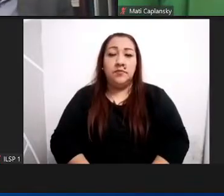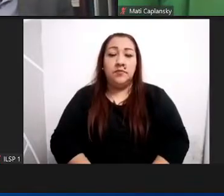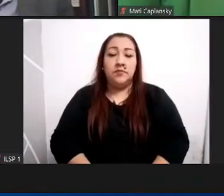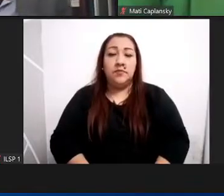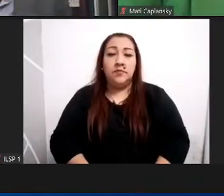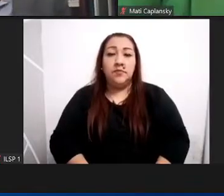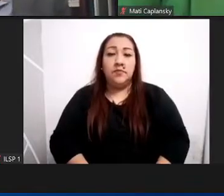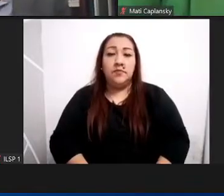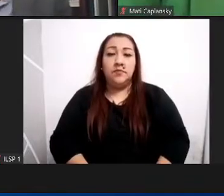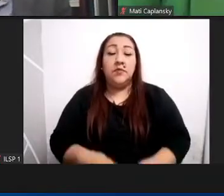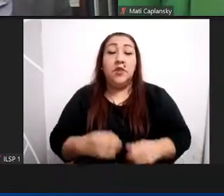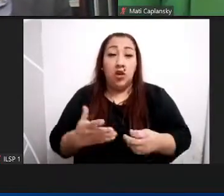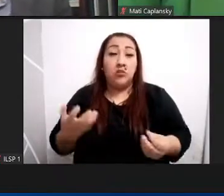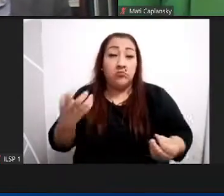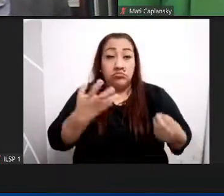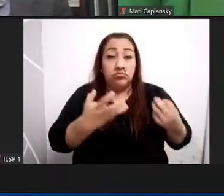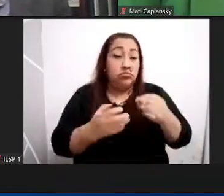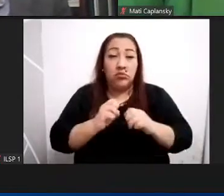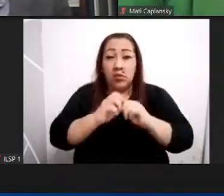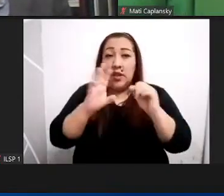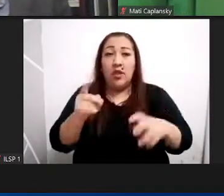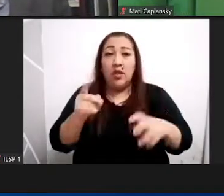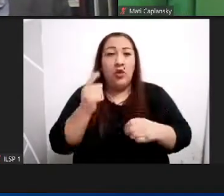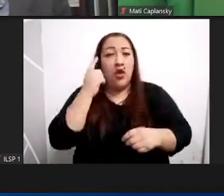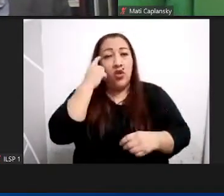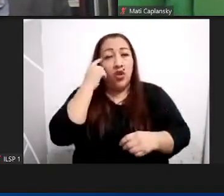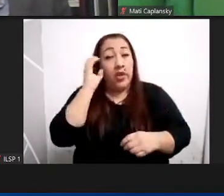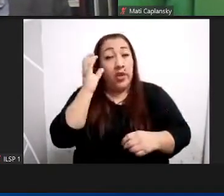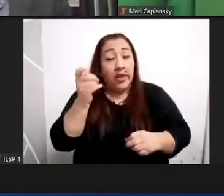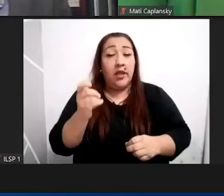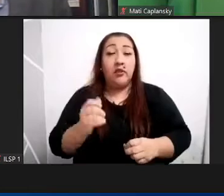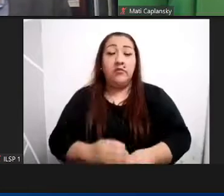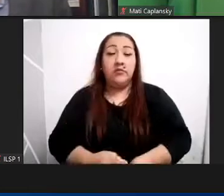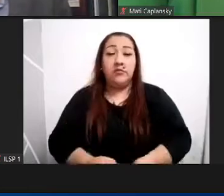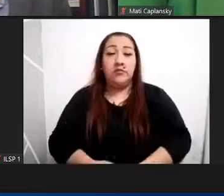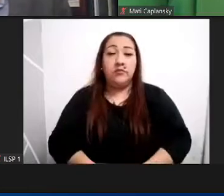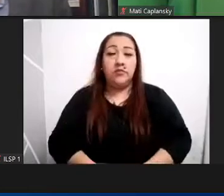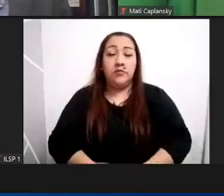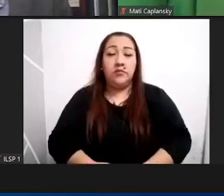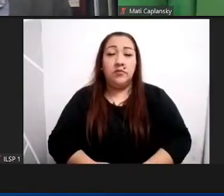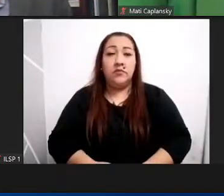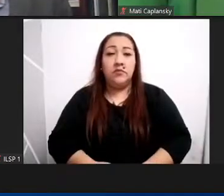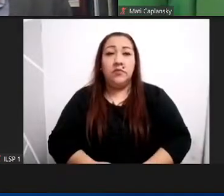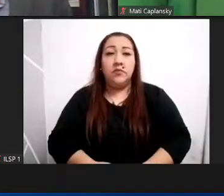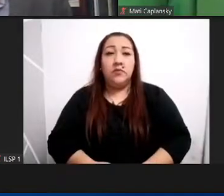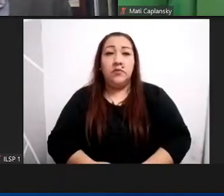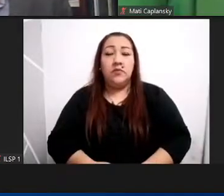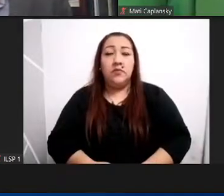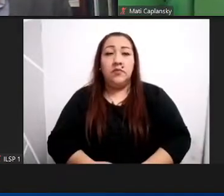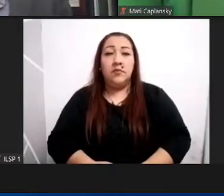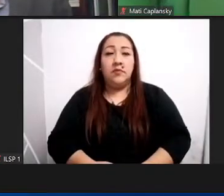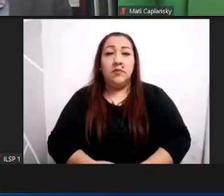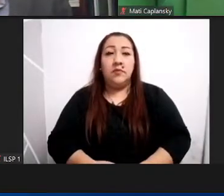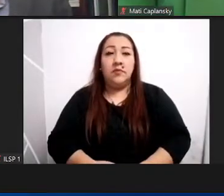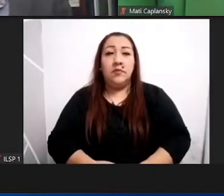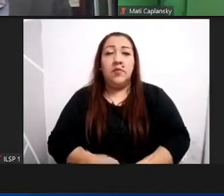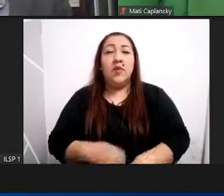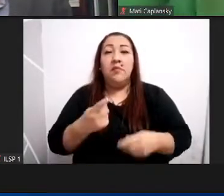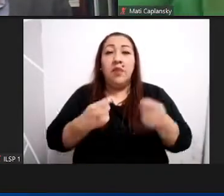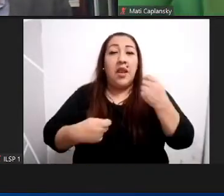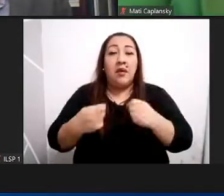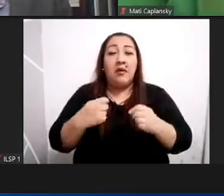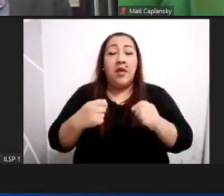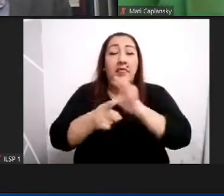divulgación, ¿no?, y de clarificación, porque yo creo que los conceptos que manejamos de derechos humanos son mucho más